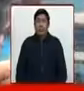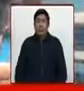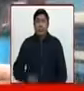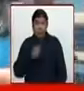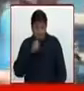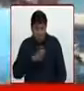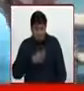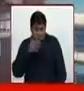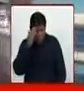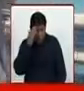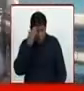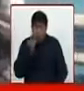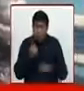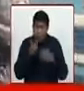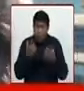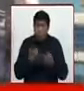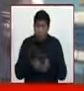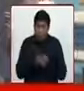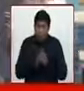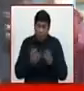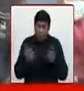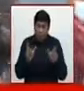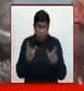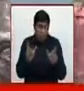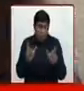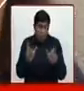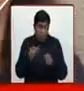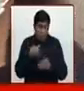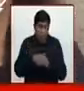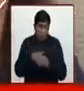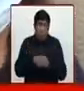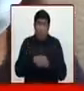Señora, ¿usted sabe cuántas papeletas le van a pedir de sufragio o no?